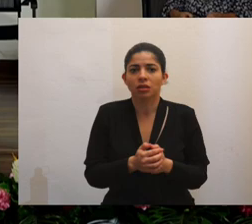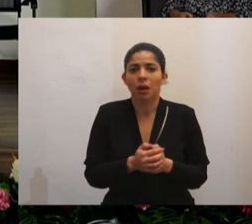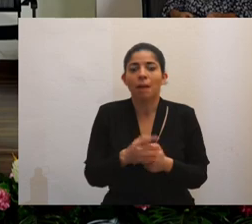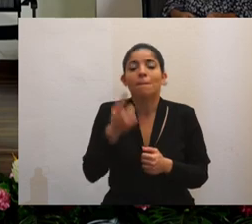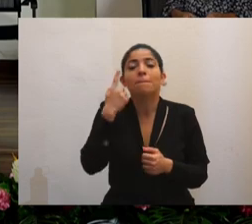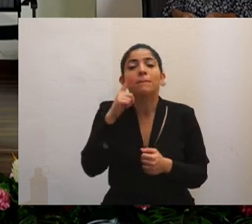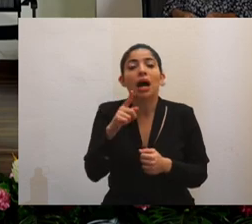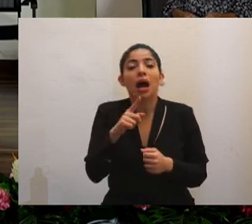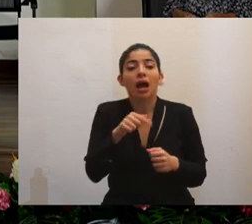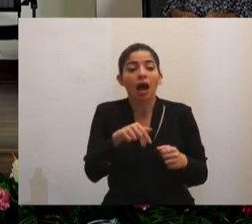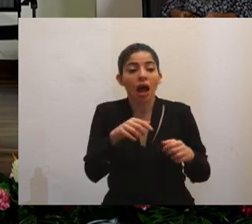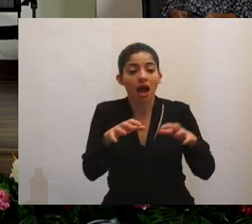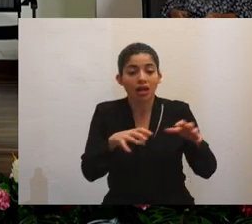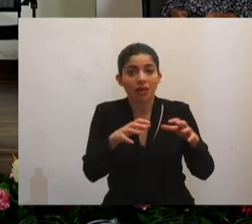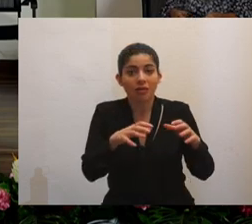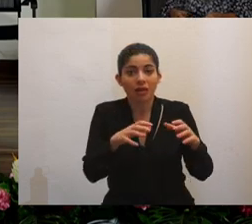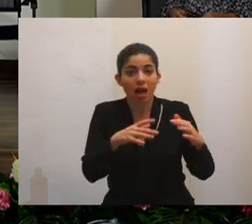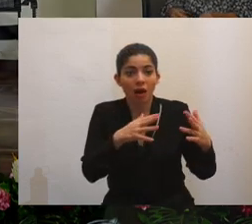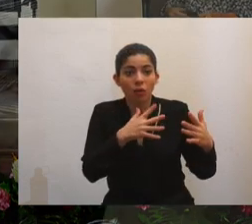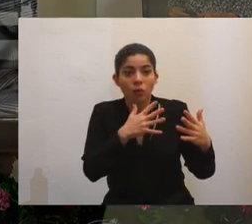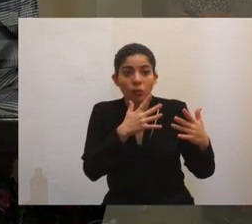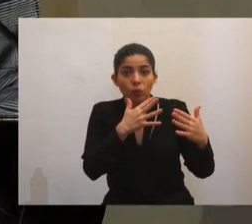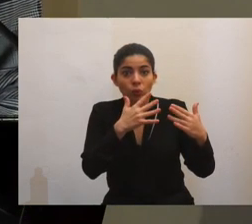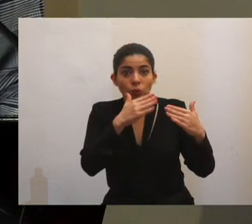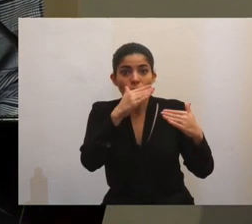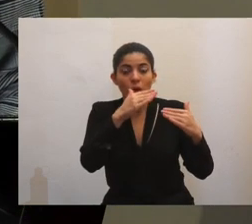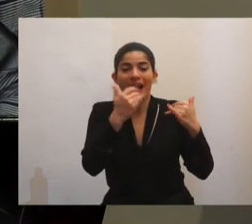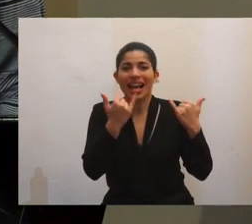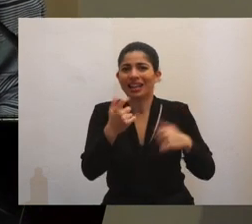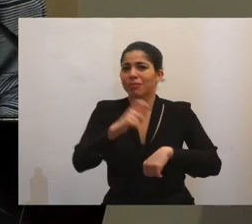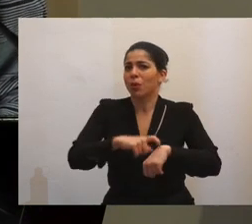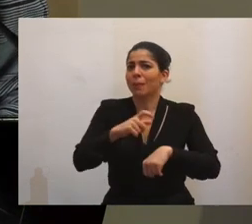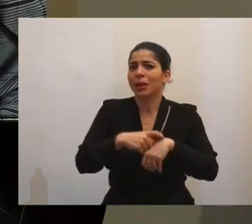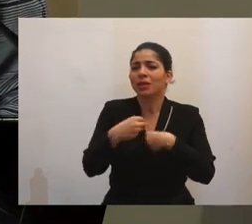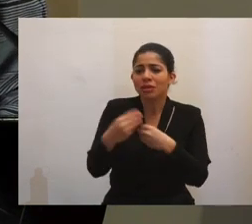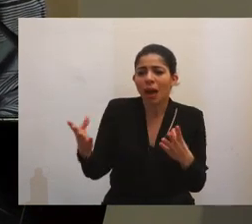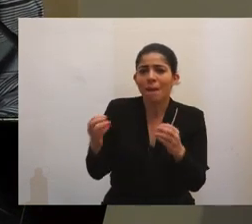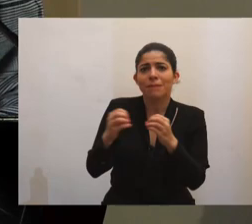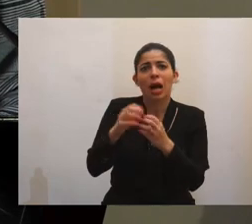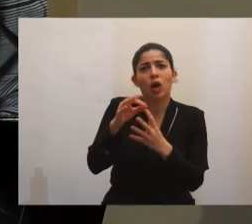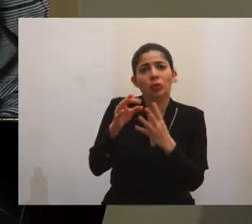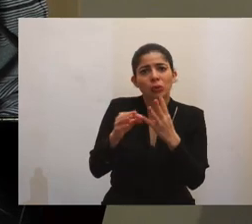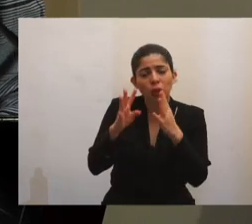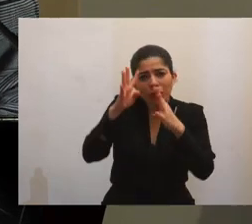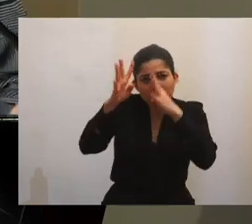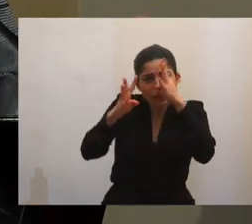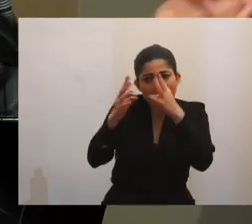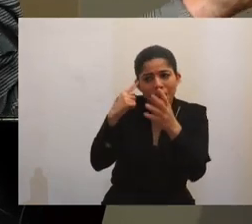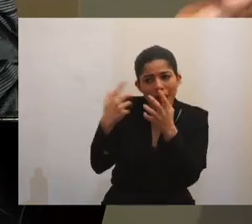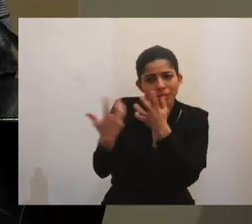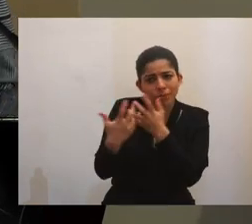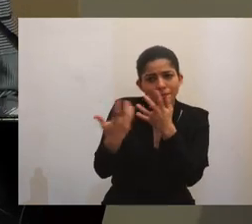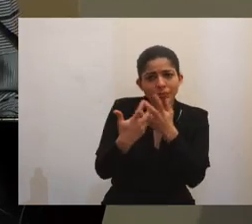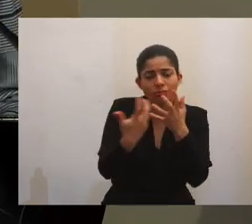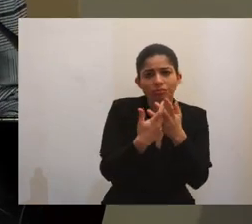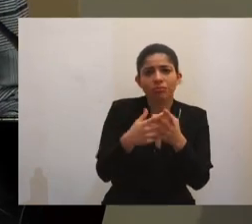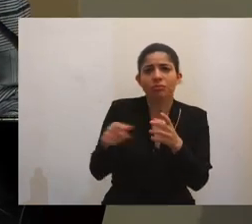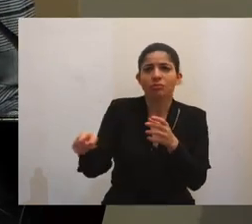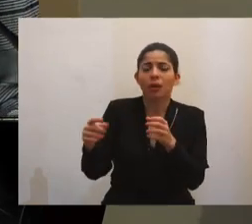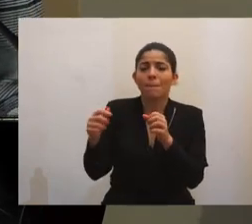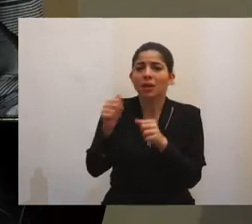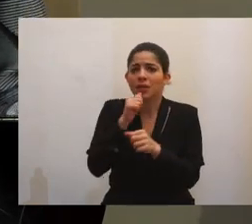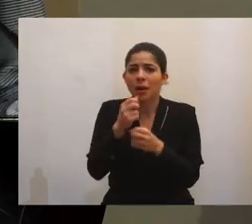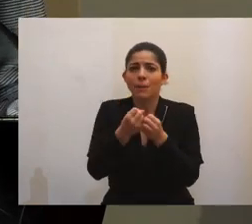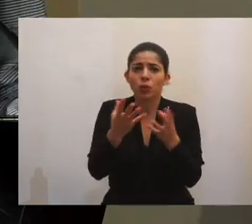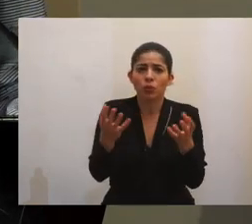para alcanzar esta equidad que tanto alcanzamos. Es momento de ofrecer alternativas de financiamiento innovadoras y a la medida a través de estas alianzas